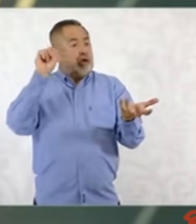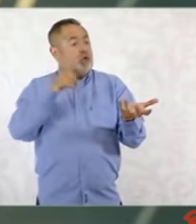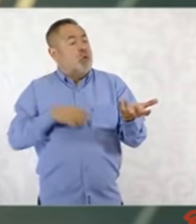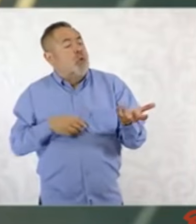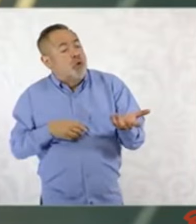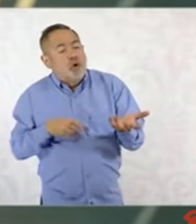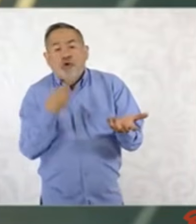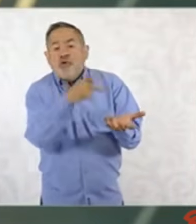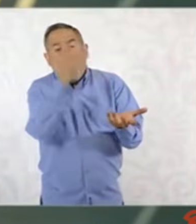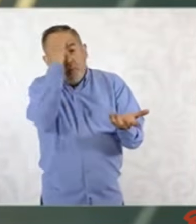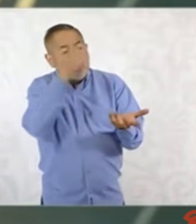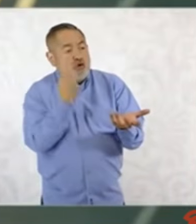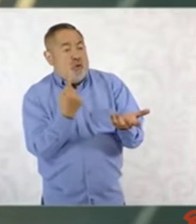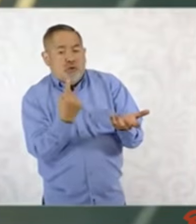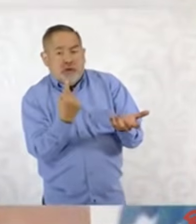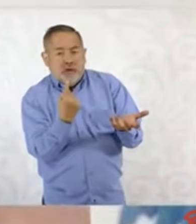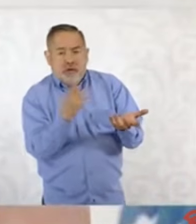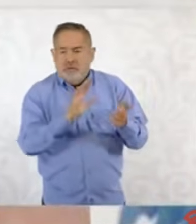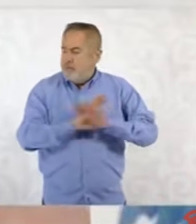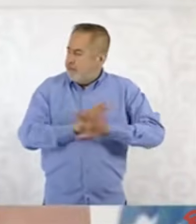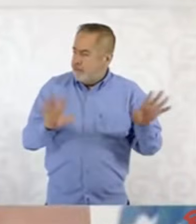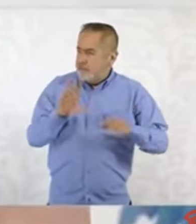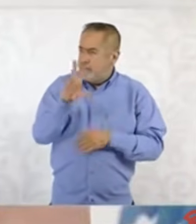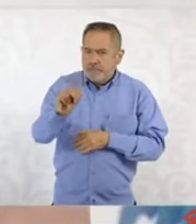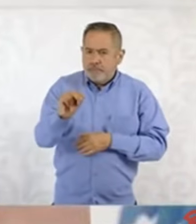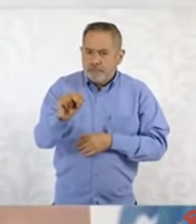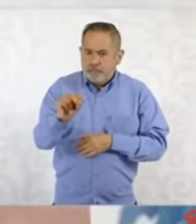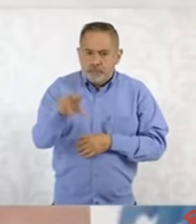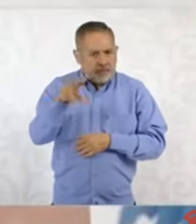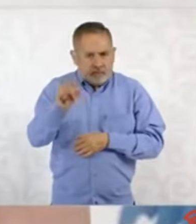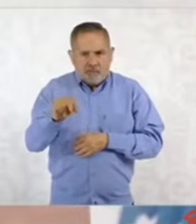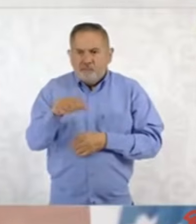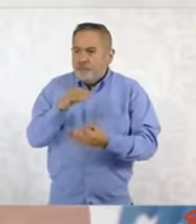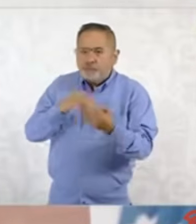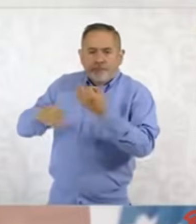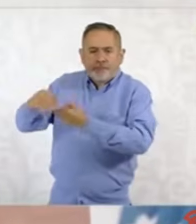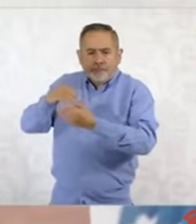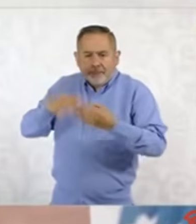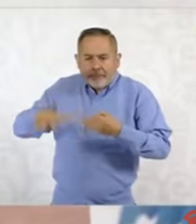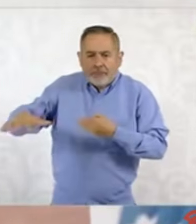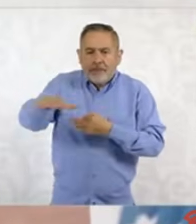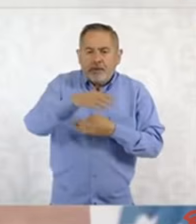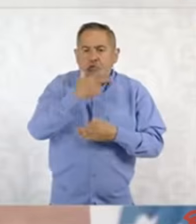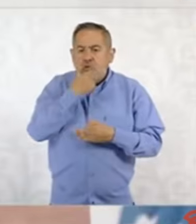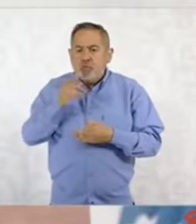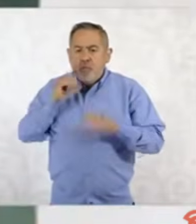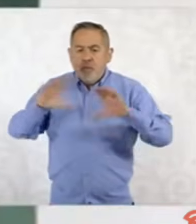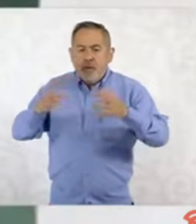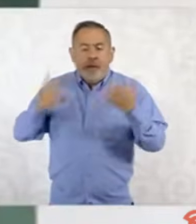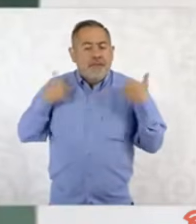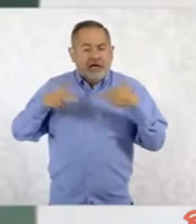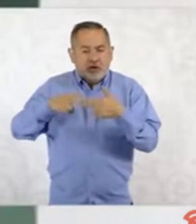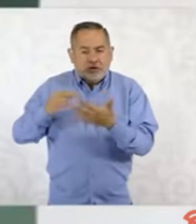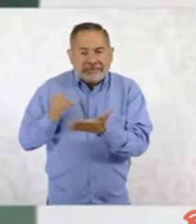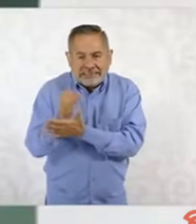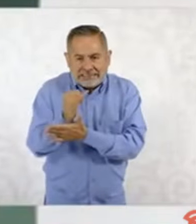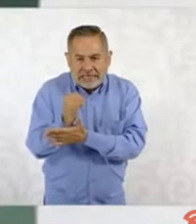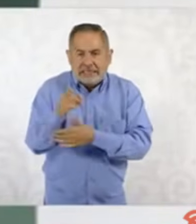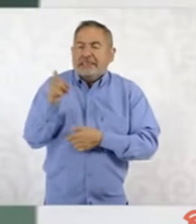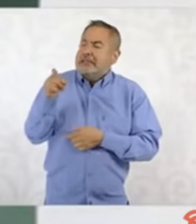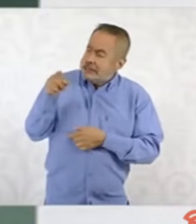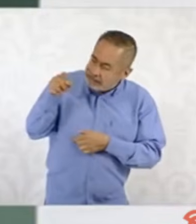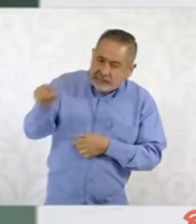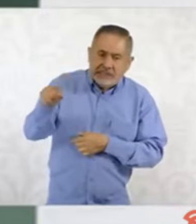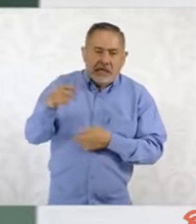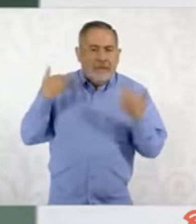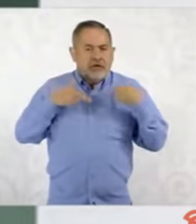una representación, sino que las y los maestros decidan. Esa es la intención